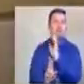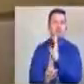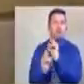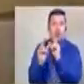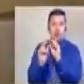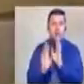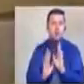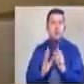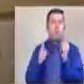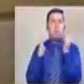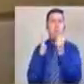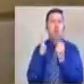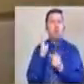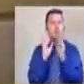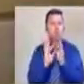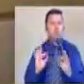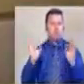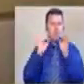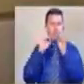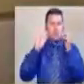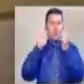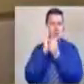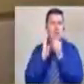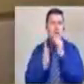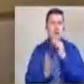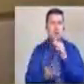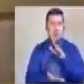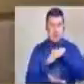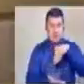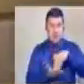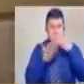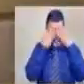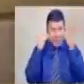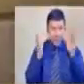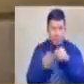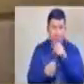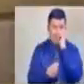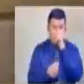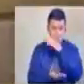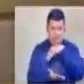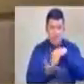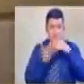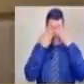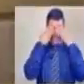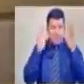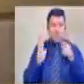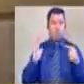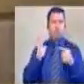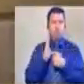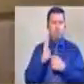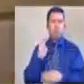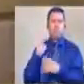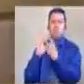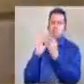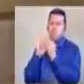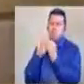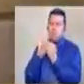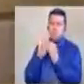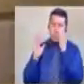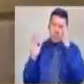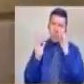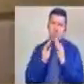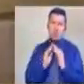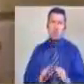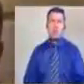Los puntos importantes incluso del centro democrático que fueron incorporados en este